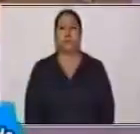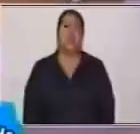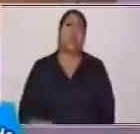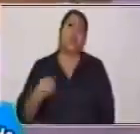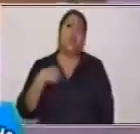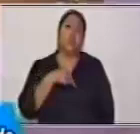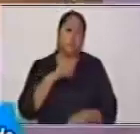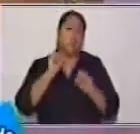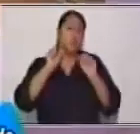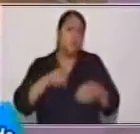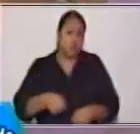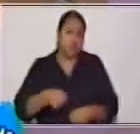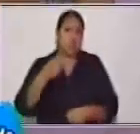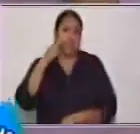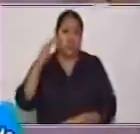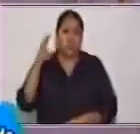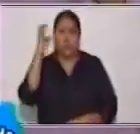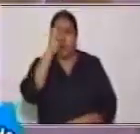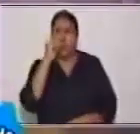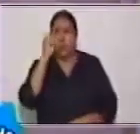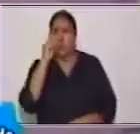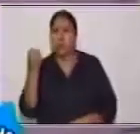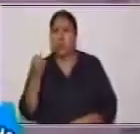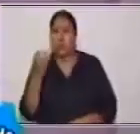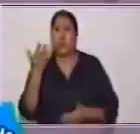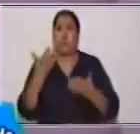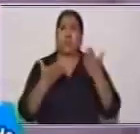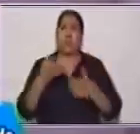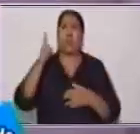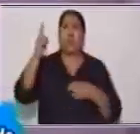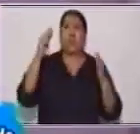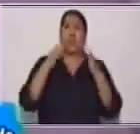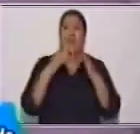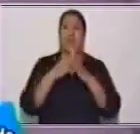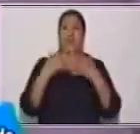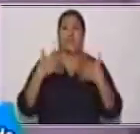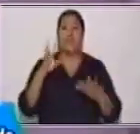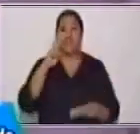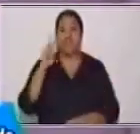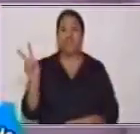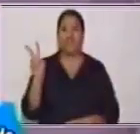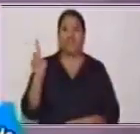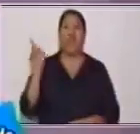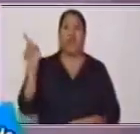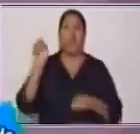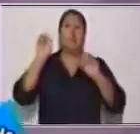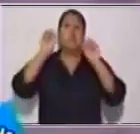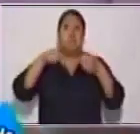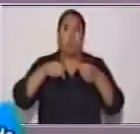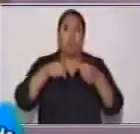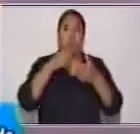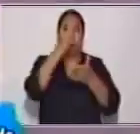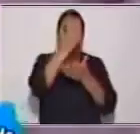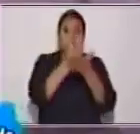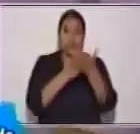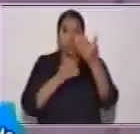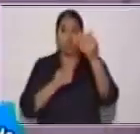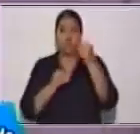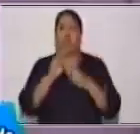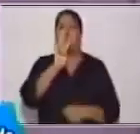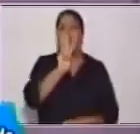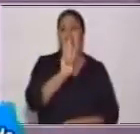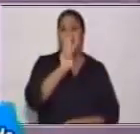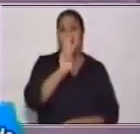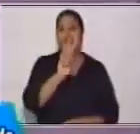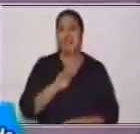Nosotros podemos observar, y alguien en casita ya lo va a haber visto, que aquí podemos sacar tercera. Se puede hacer. Si